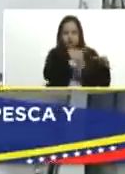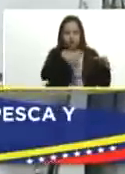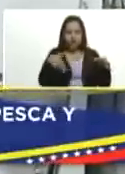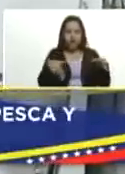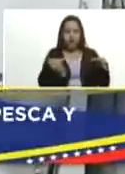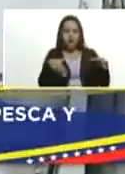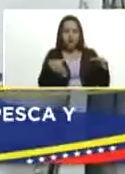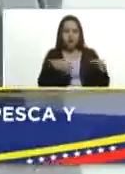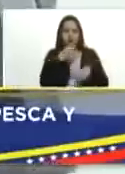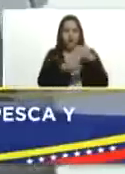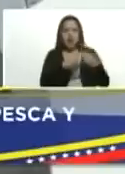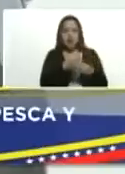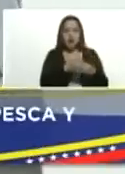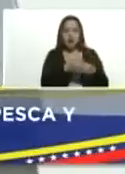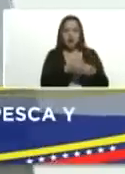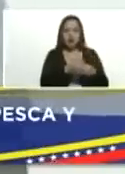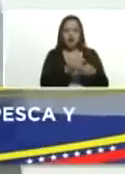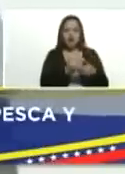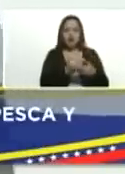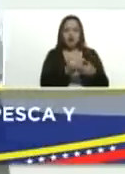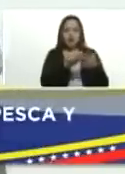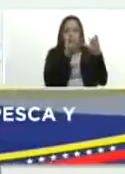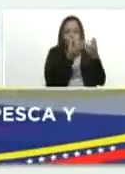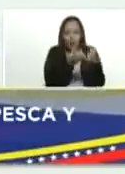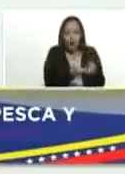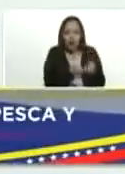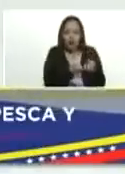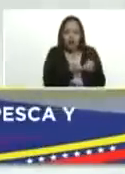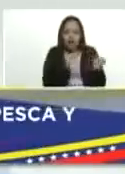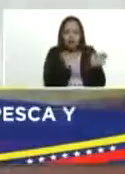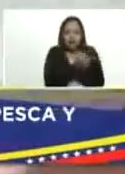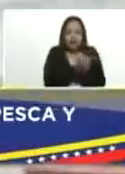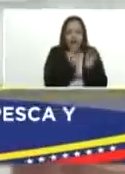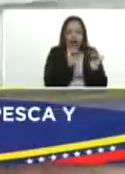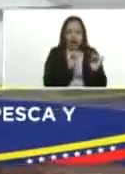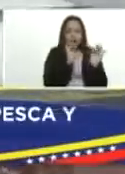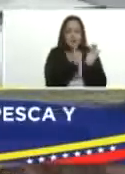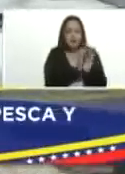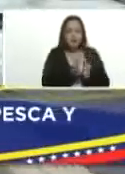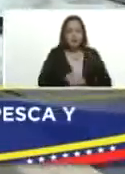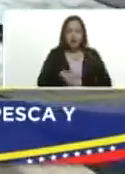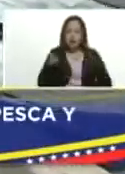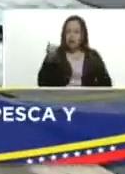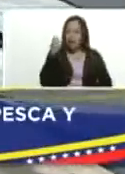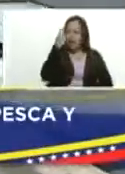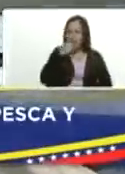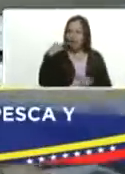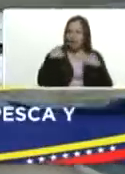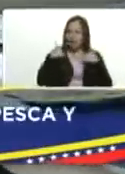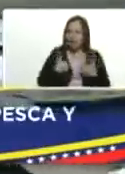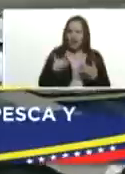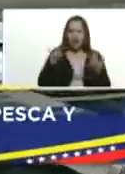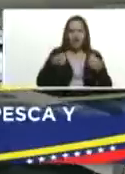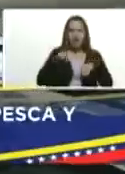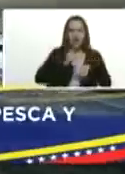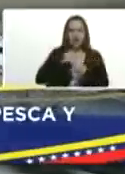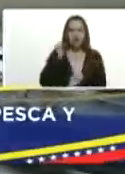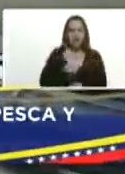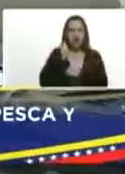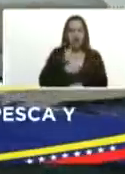polietileno y son llevadas a la máquina de vacío. Es cara cansada, vale. Ah, tiene mucho tiempo trabajando